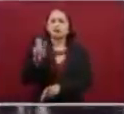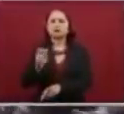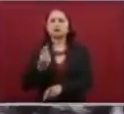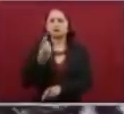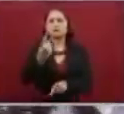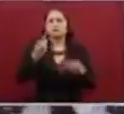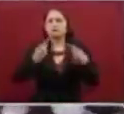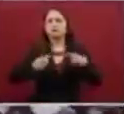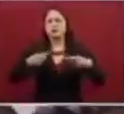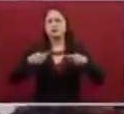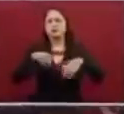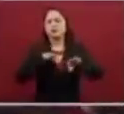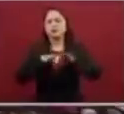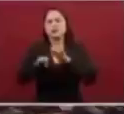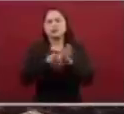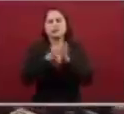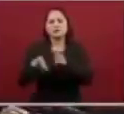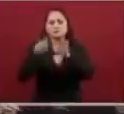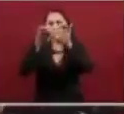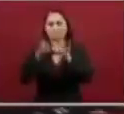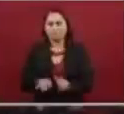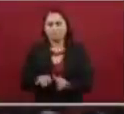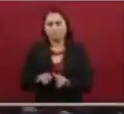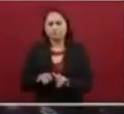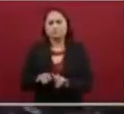periodistas y a